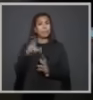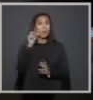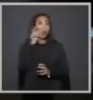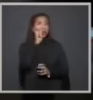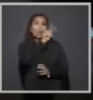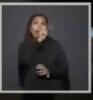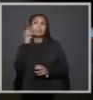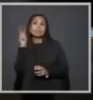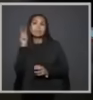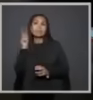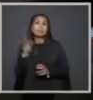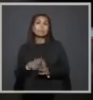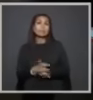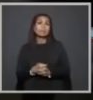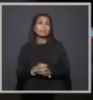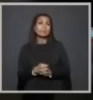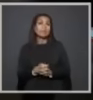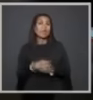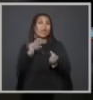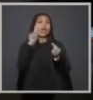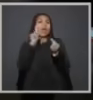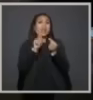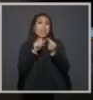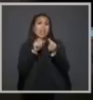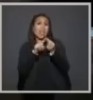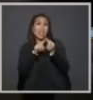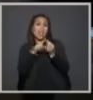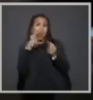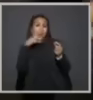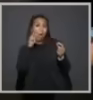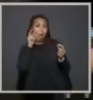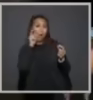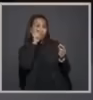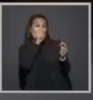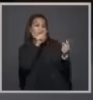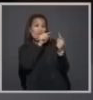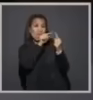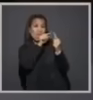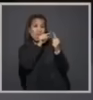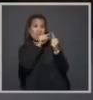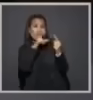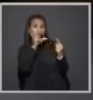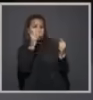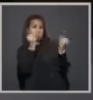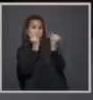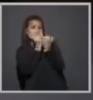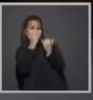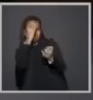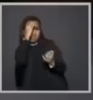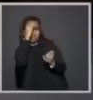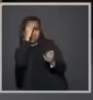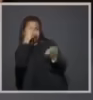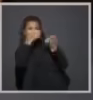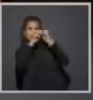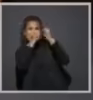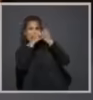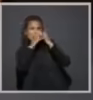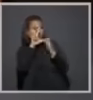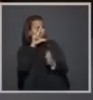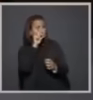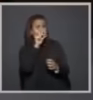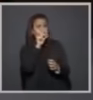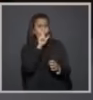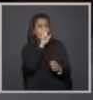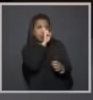ver a quienes no piensan como nosotros como enemigos, sino como adversarios, no